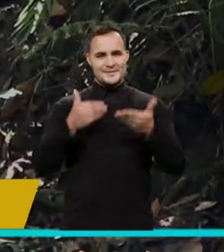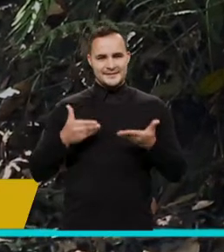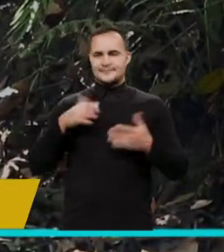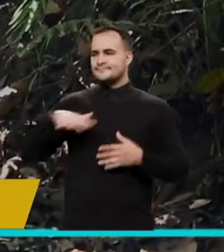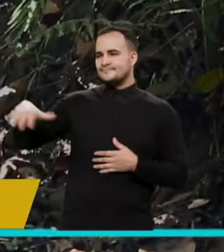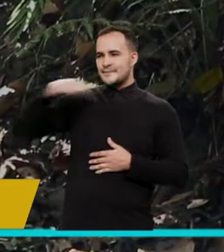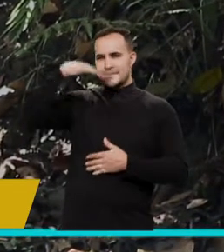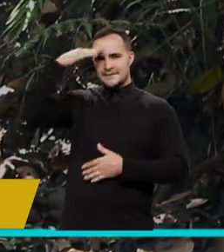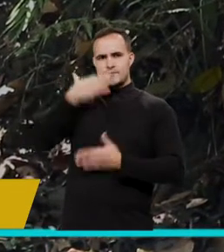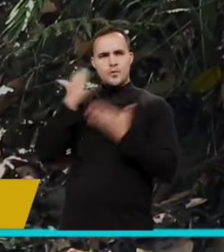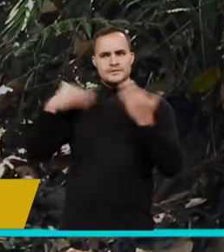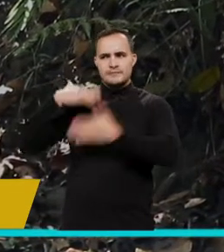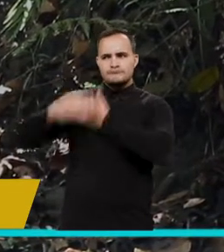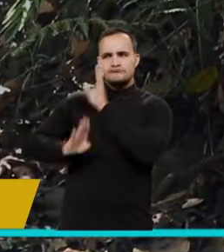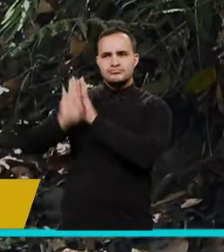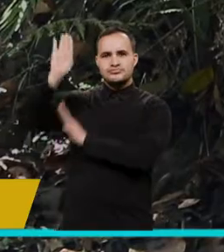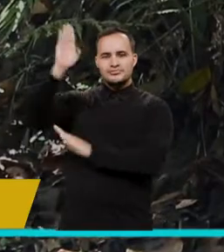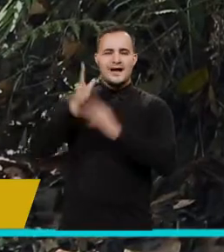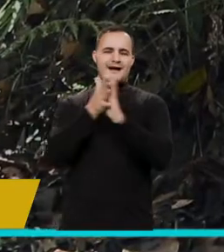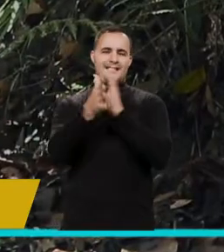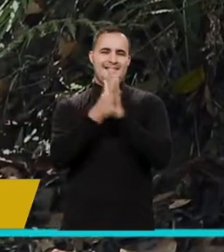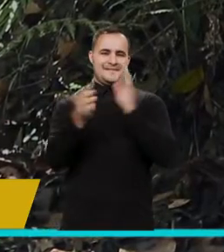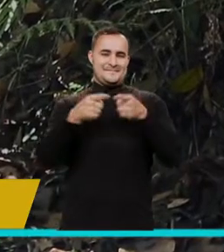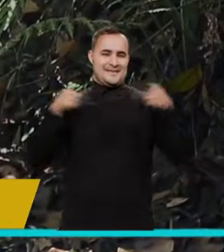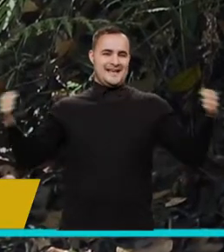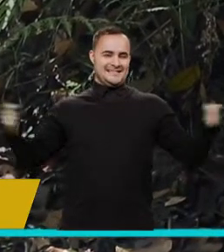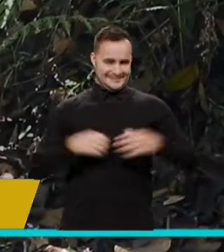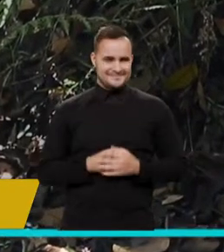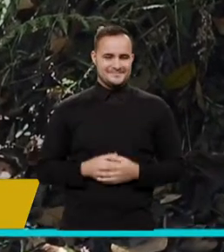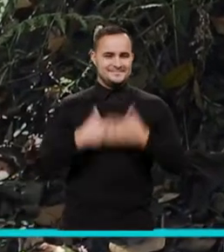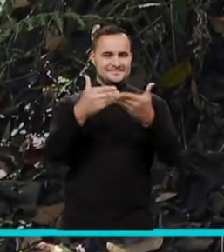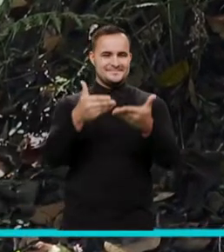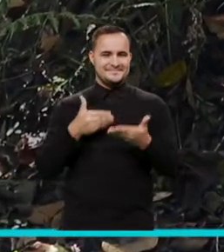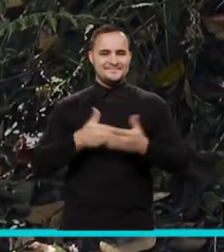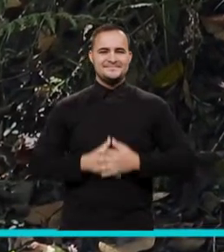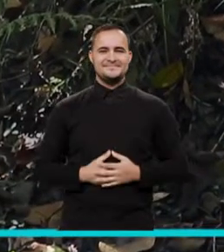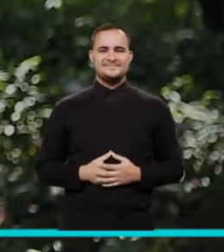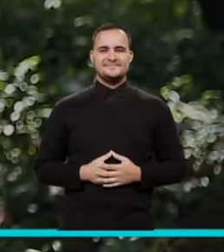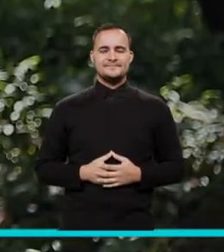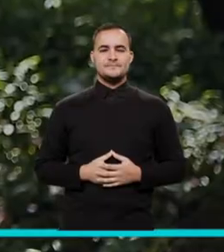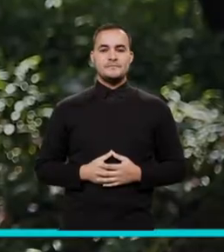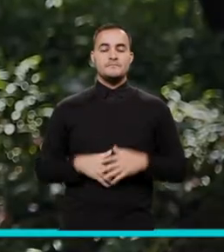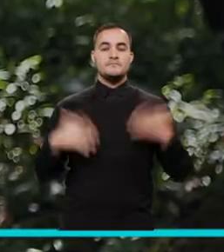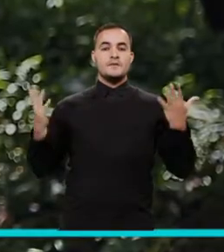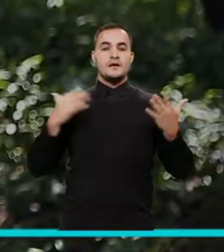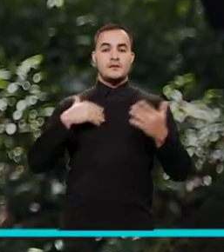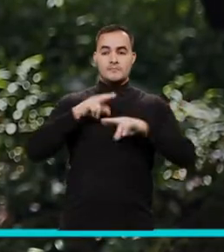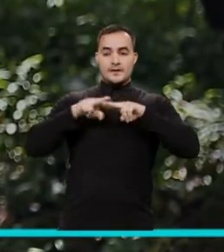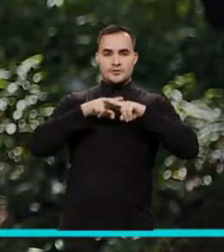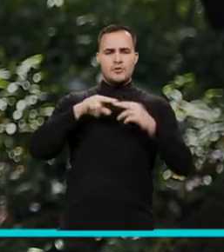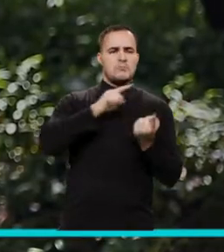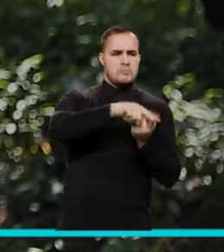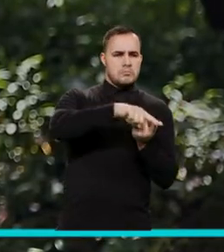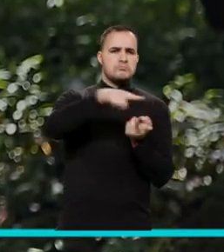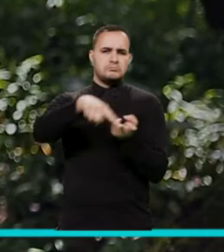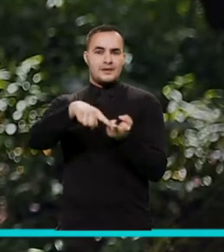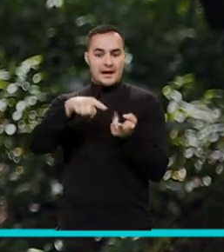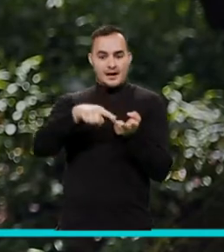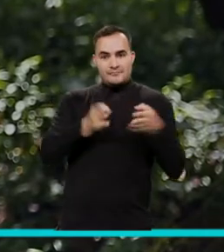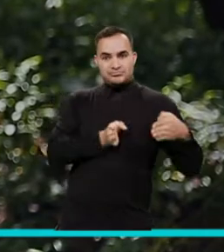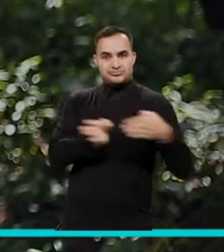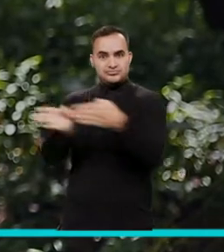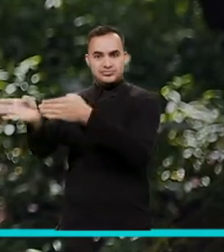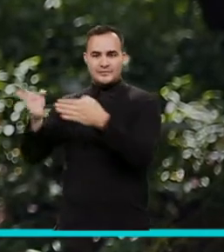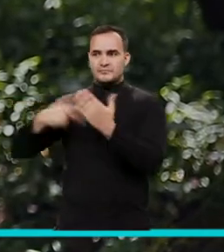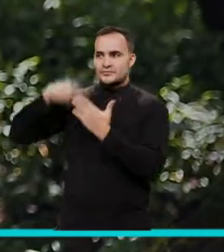Bienvenidos a Medellín Conecta TV. Aquí conocerás cómo avanza nuestra Medellín futuro. La tercera línea del metro es una realidad